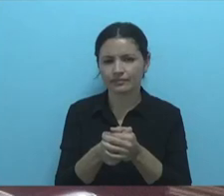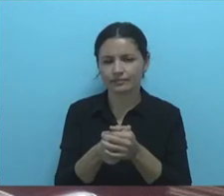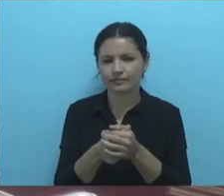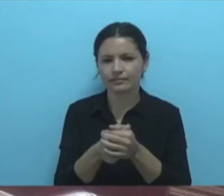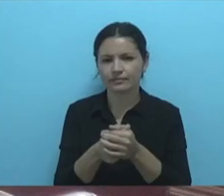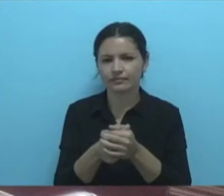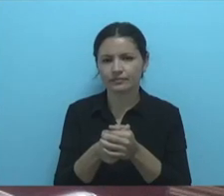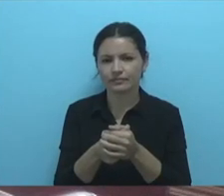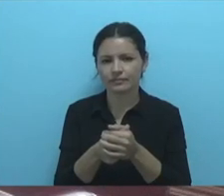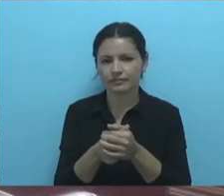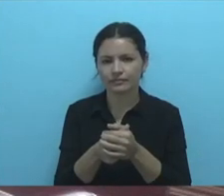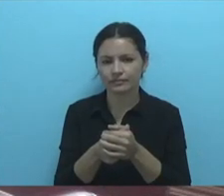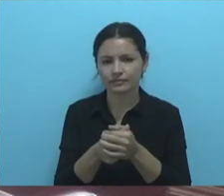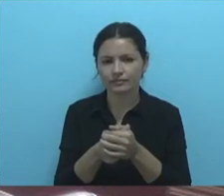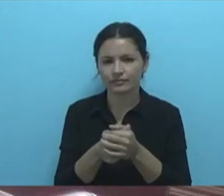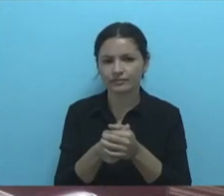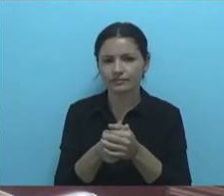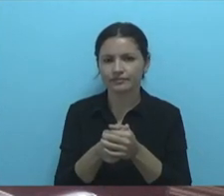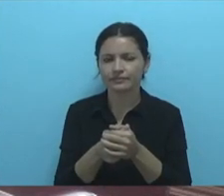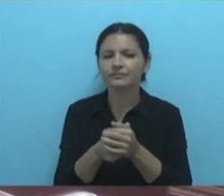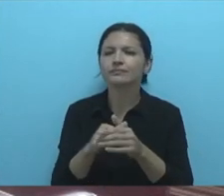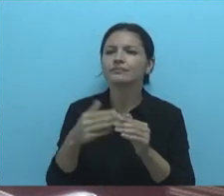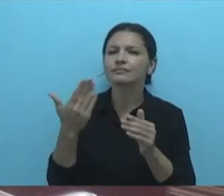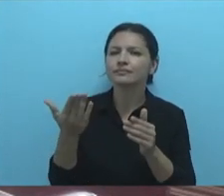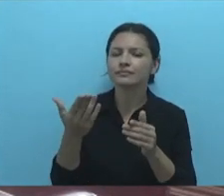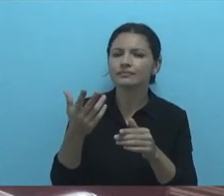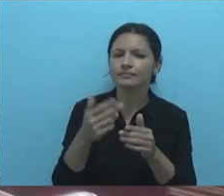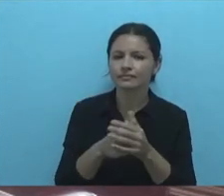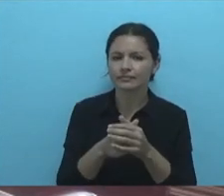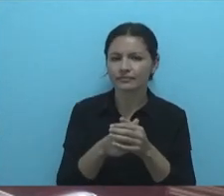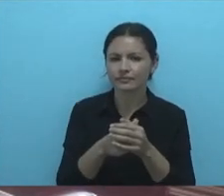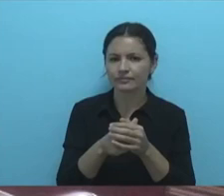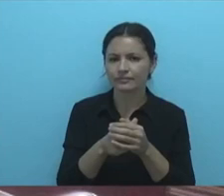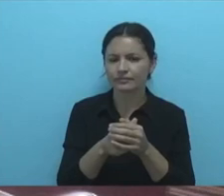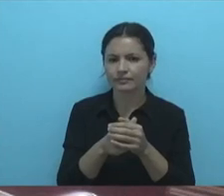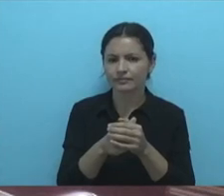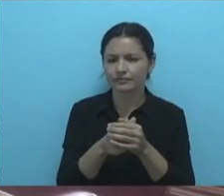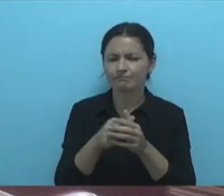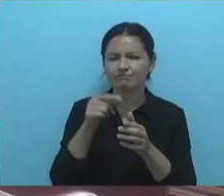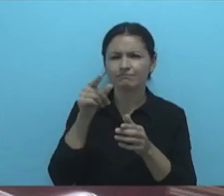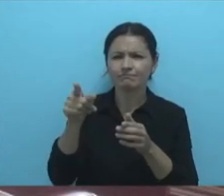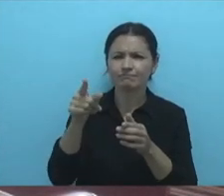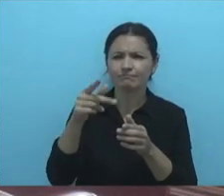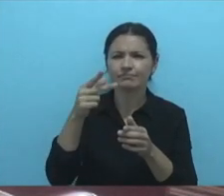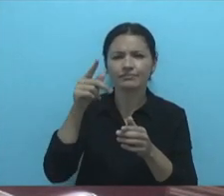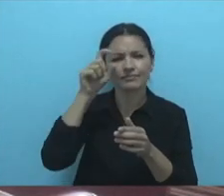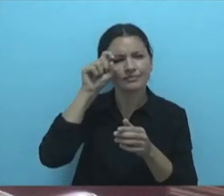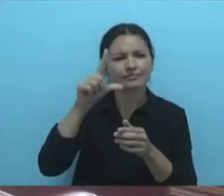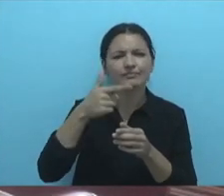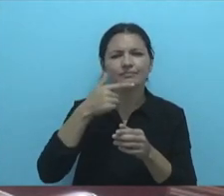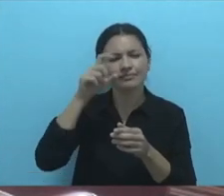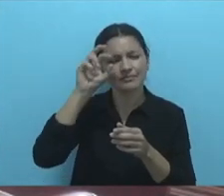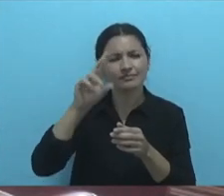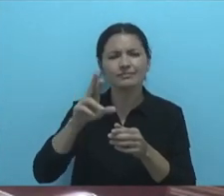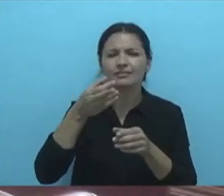eso kelsen molesta tanto a todas esas harta de charlatanes que